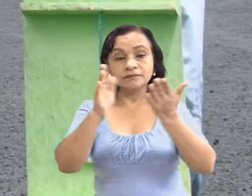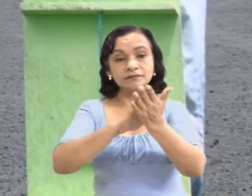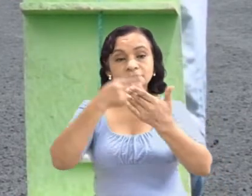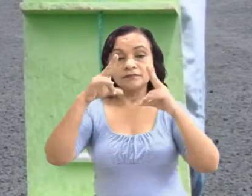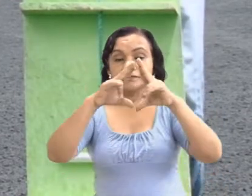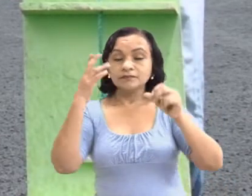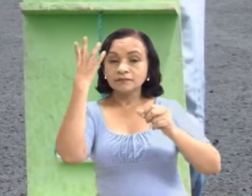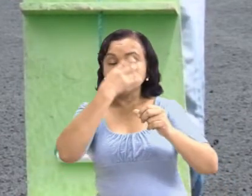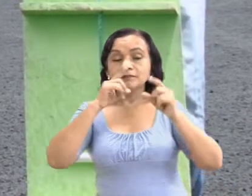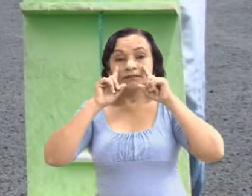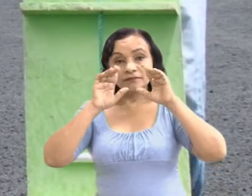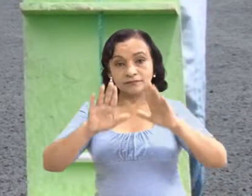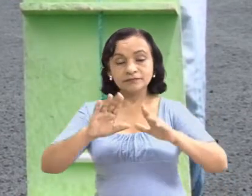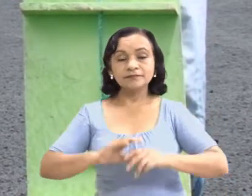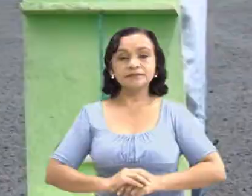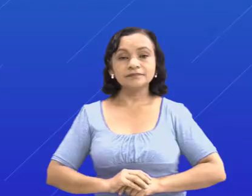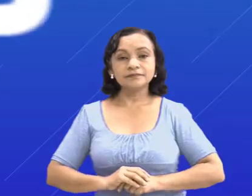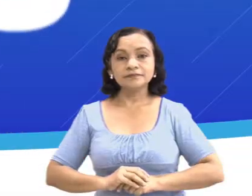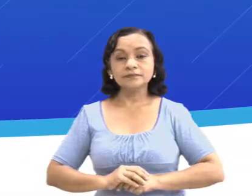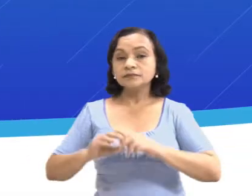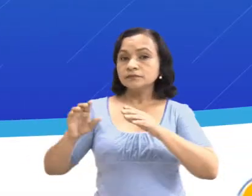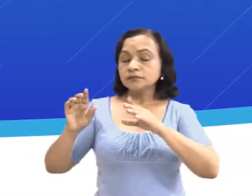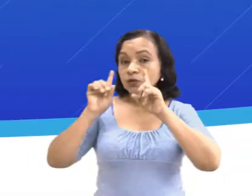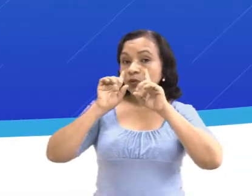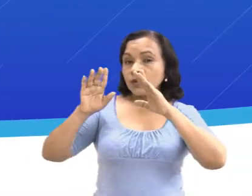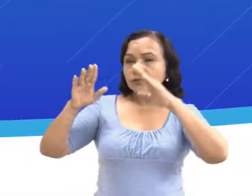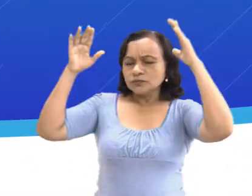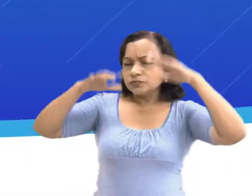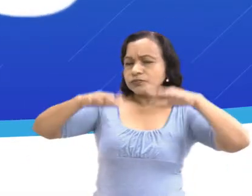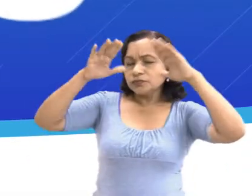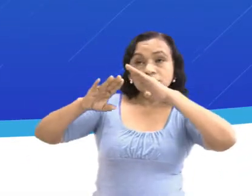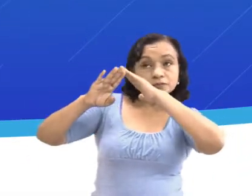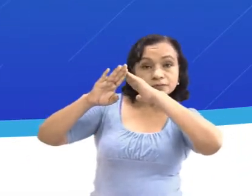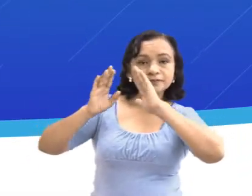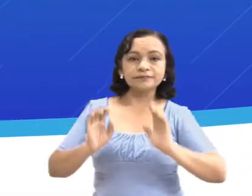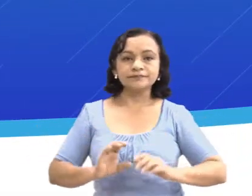su programa Nicaragua Linda y Segura. Protejámonos de las lluvias.